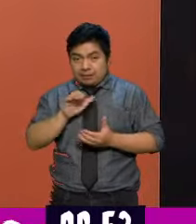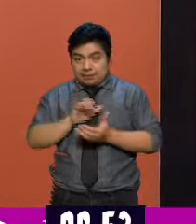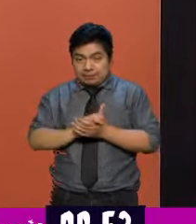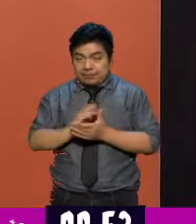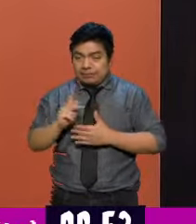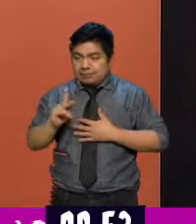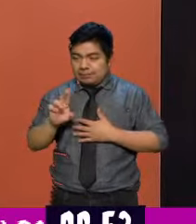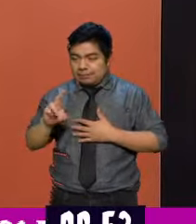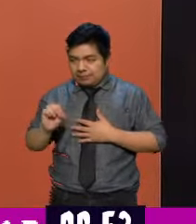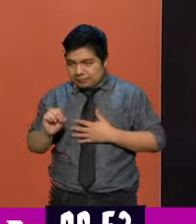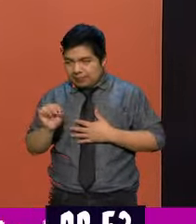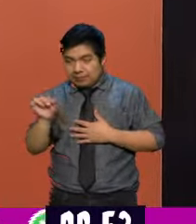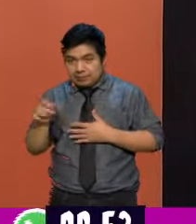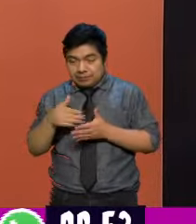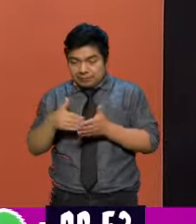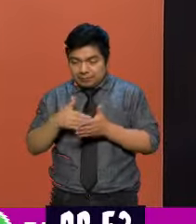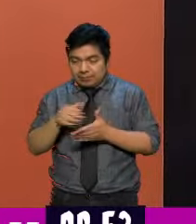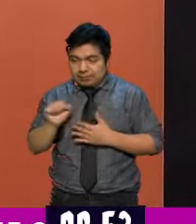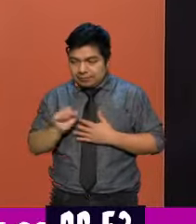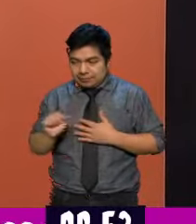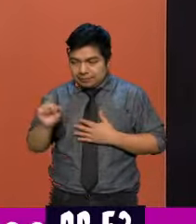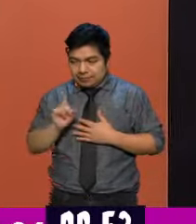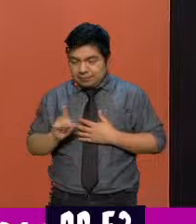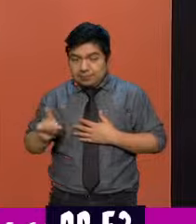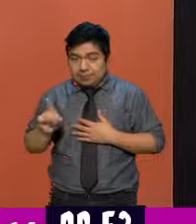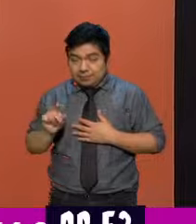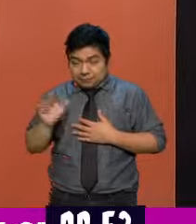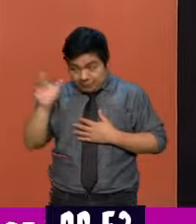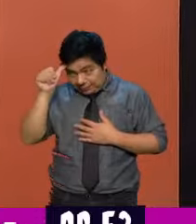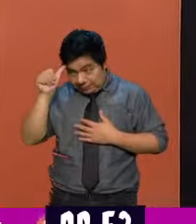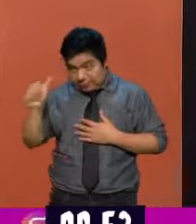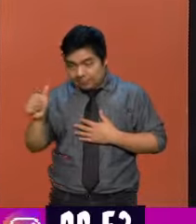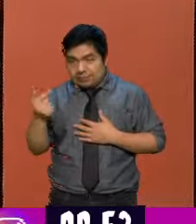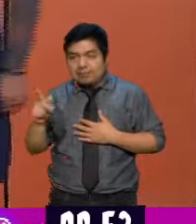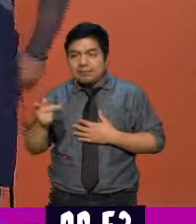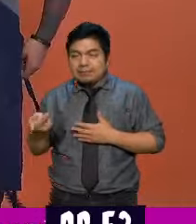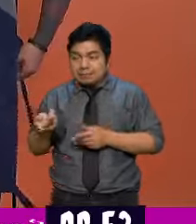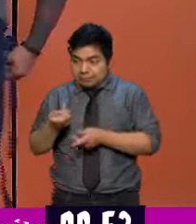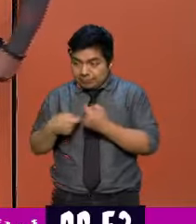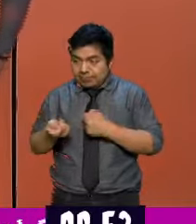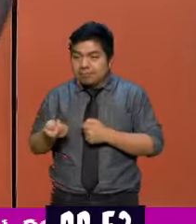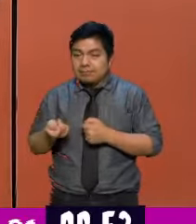y a ti te toca cocinar sábado y domingo, ¿te late? Órale, ¿pero qué me van a dar a cambio?